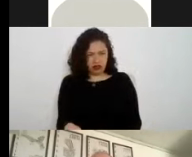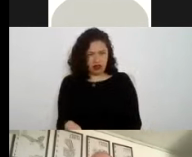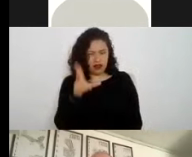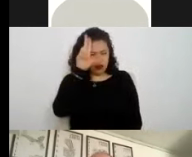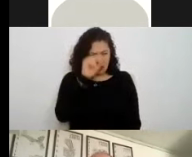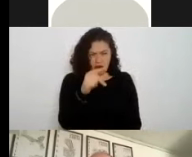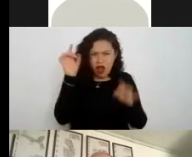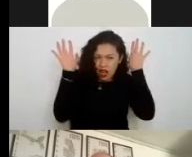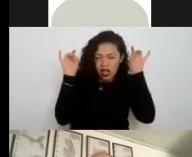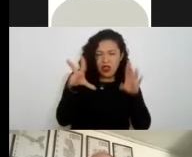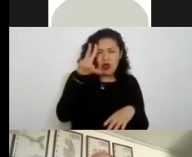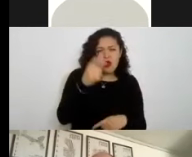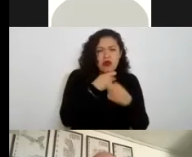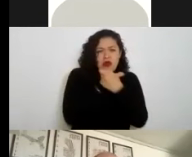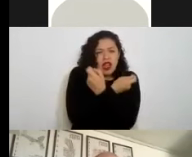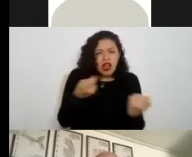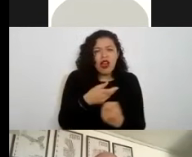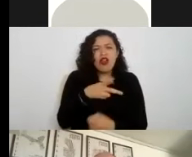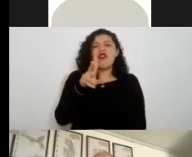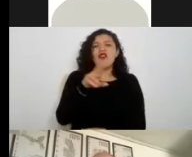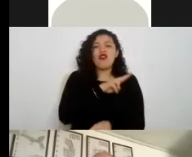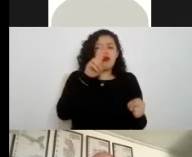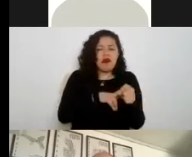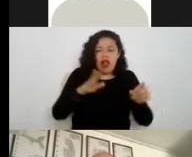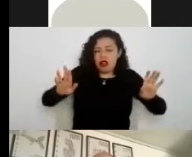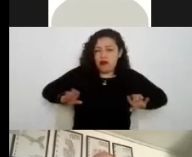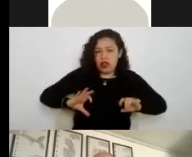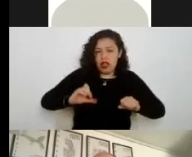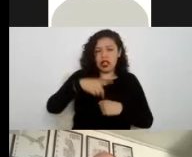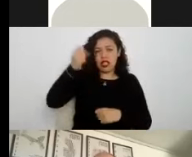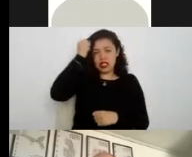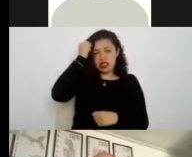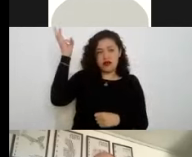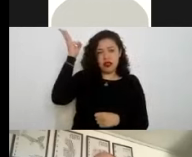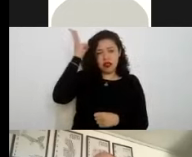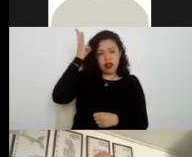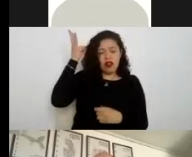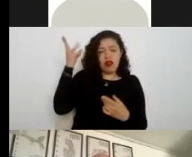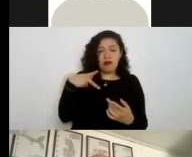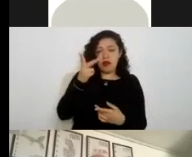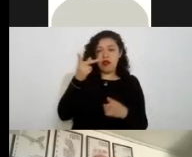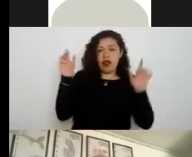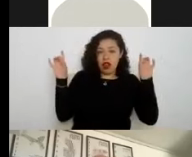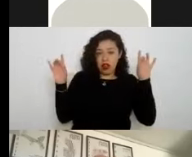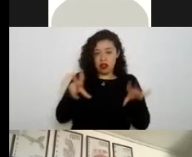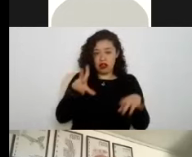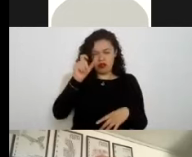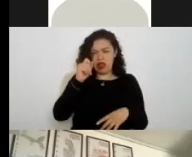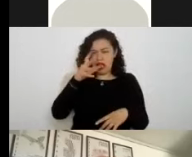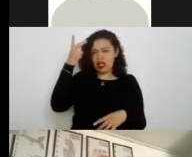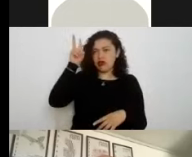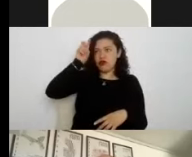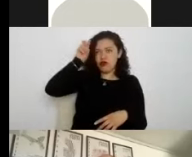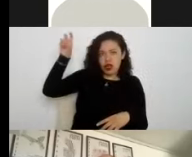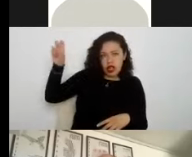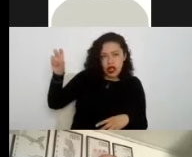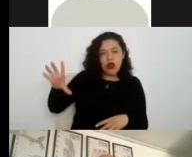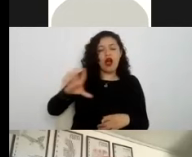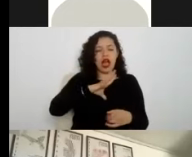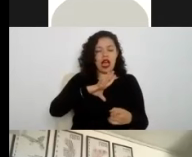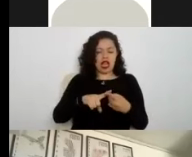angelito, es un niño normal, sí tiene una condición, es síndrome de Down, pero no es el angelito, porque él puede tener sueños, él tiene